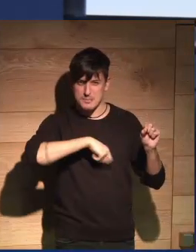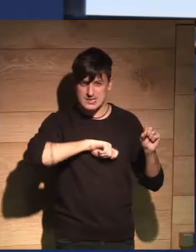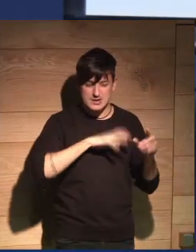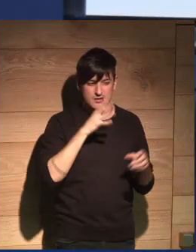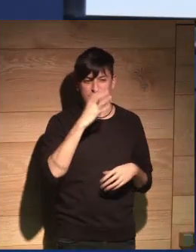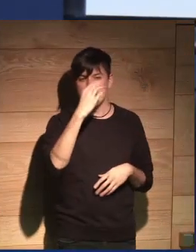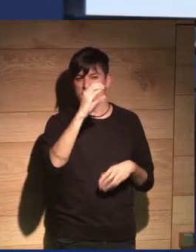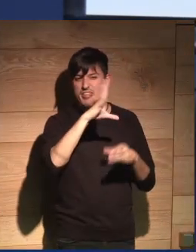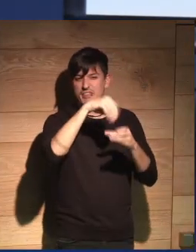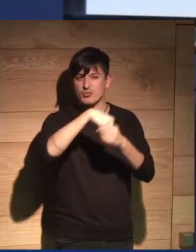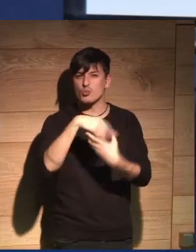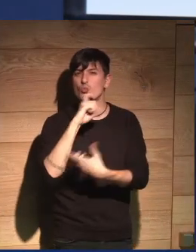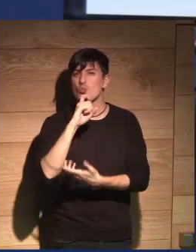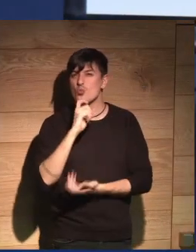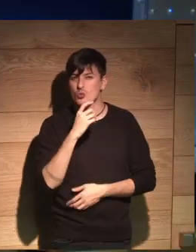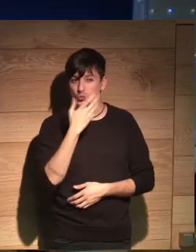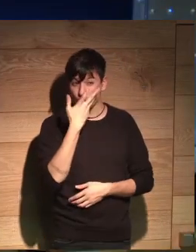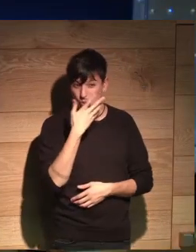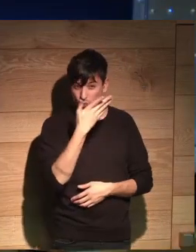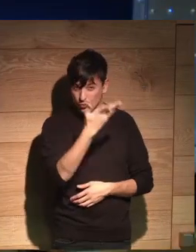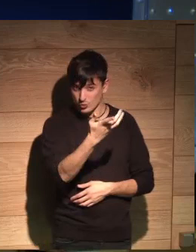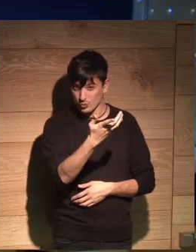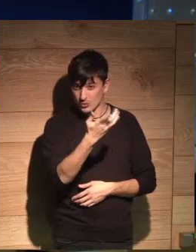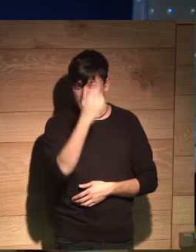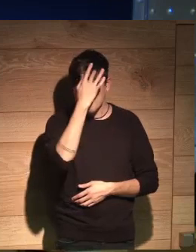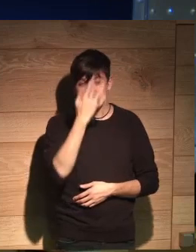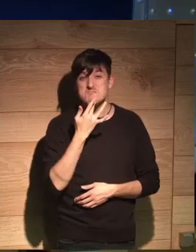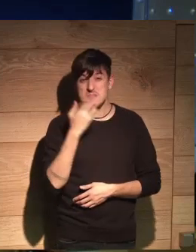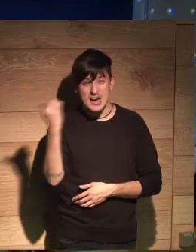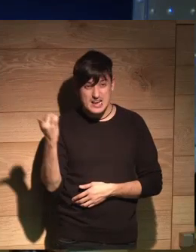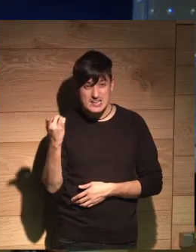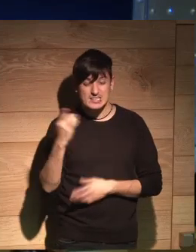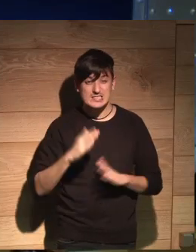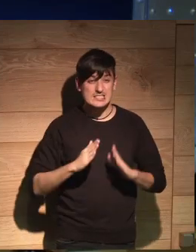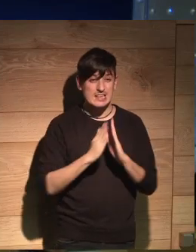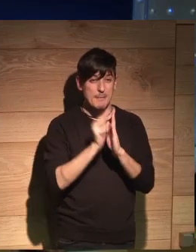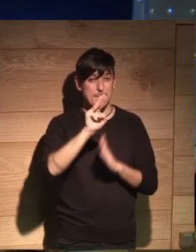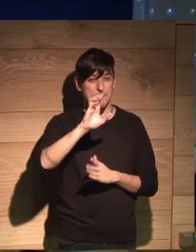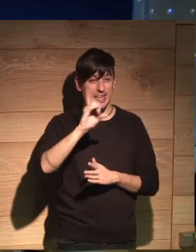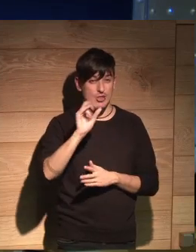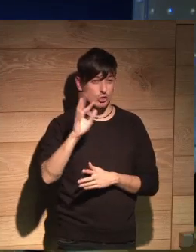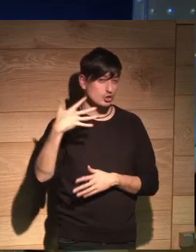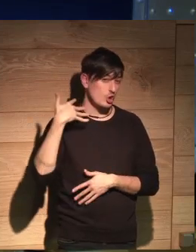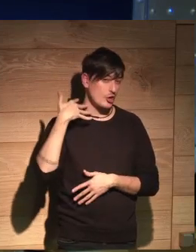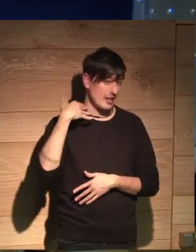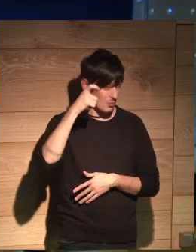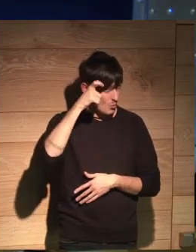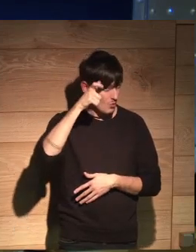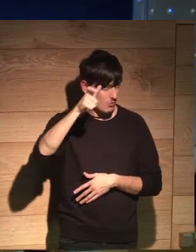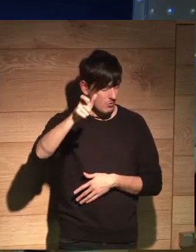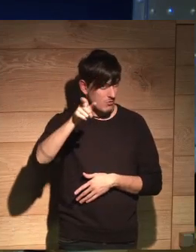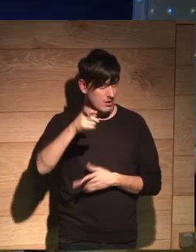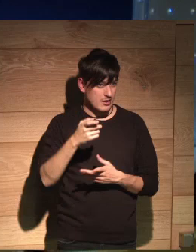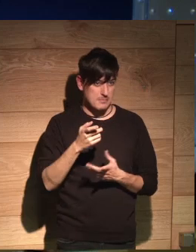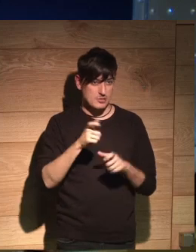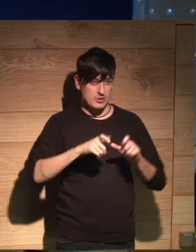parte de ellas. Fíjense, no sé si conocen esa imagen, aparece todos los años, en San Pedro Manrique, en Soria, en un pueblo, donde empieza la gente